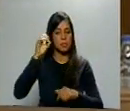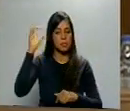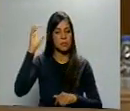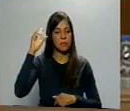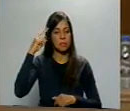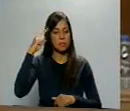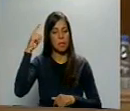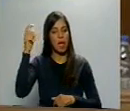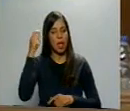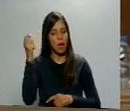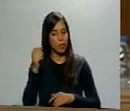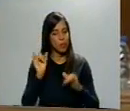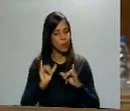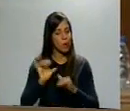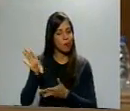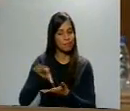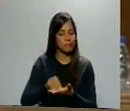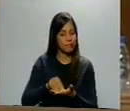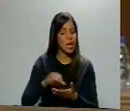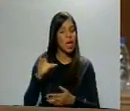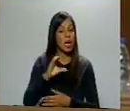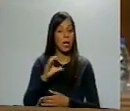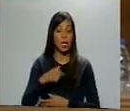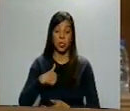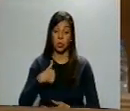Caracas. Yo fui uno de los